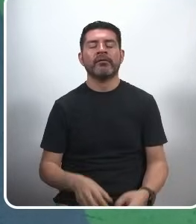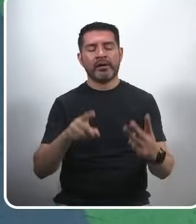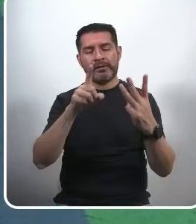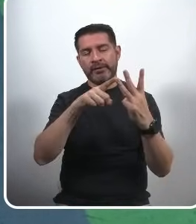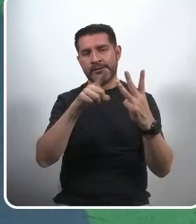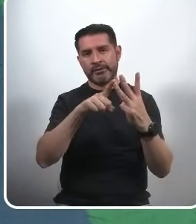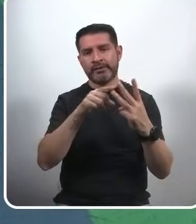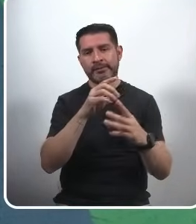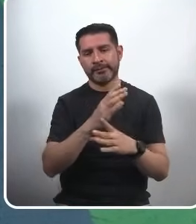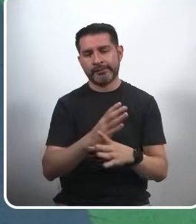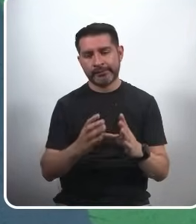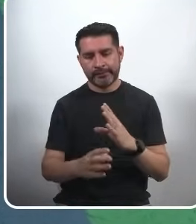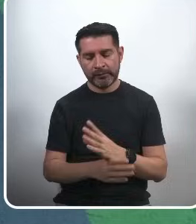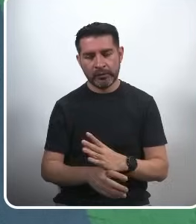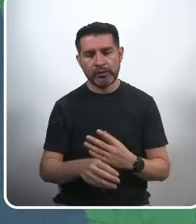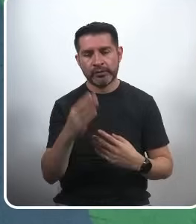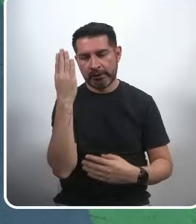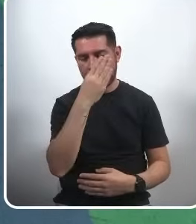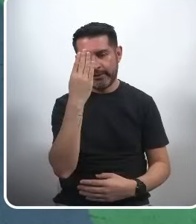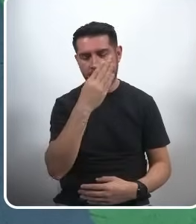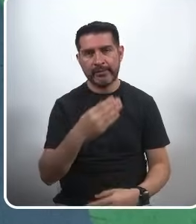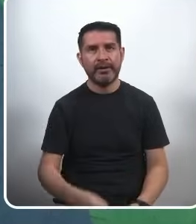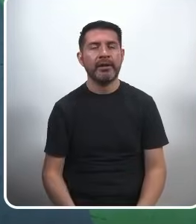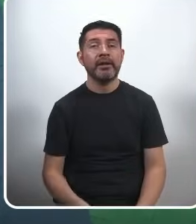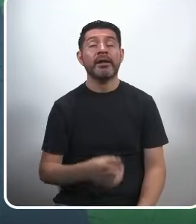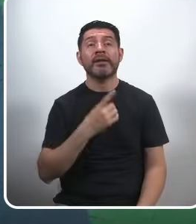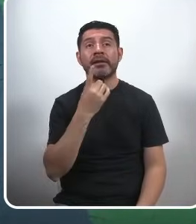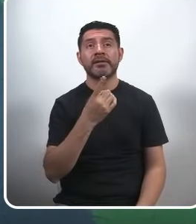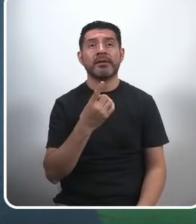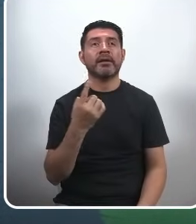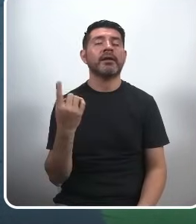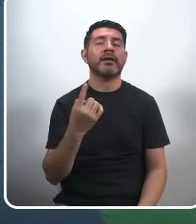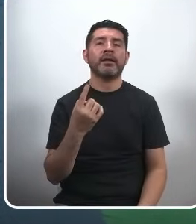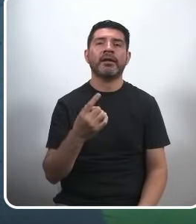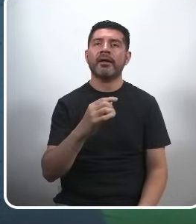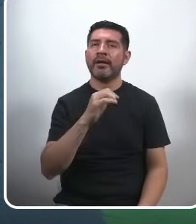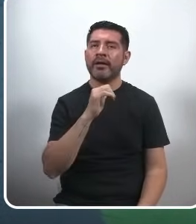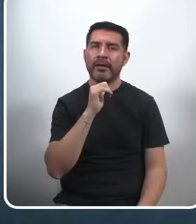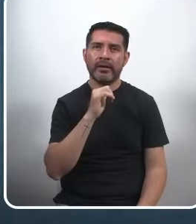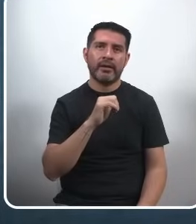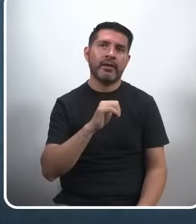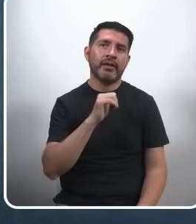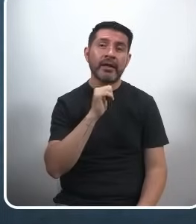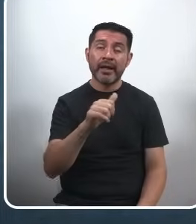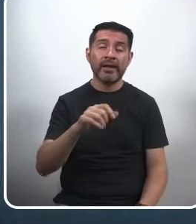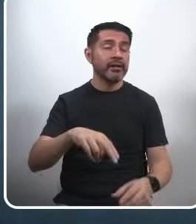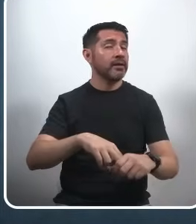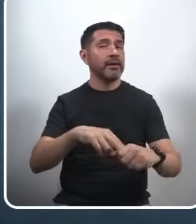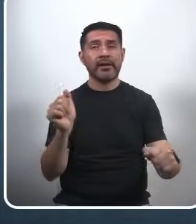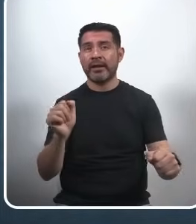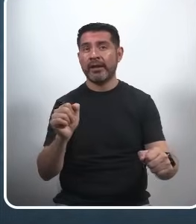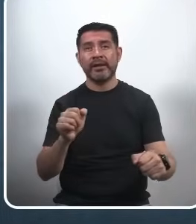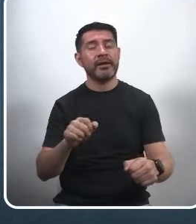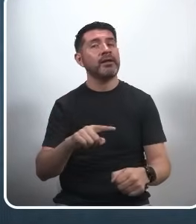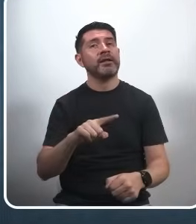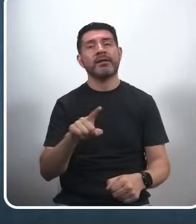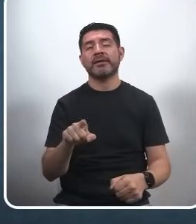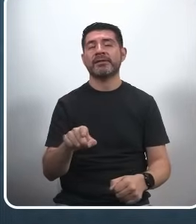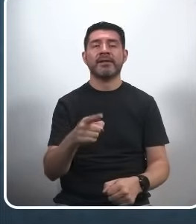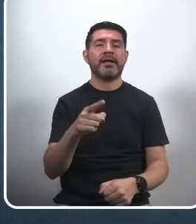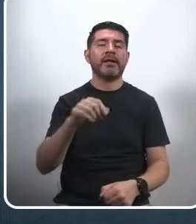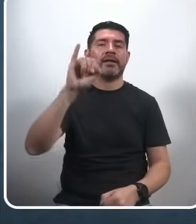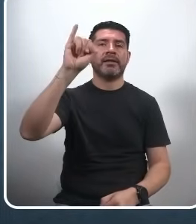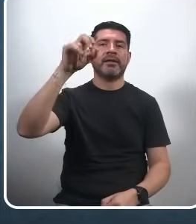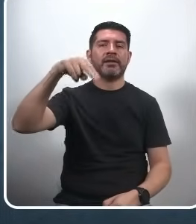en este pasaje, dice entonces que nadie sea inmoral o profano como Esaú. Que nadie sea ¿qué? Inmoral o